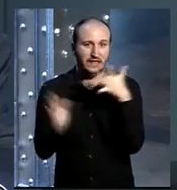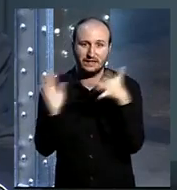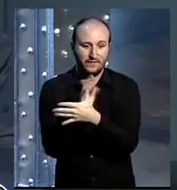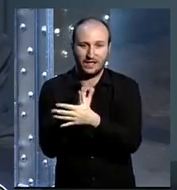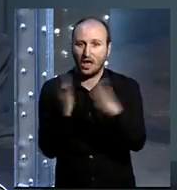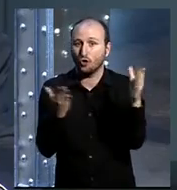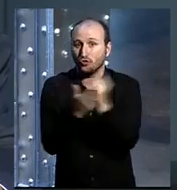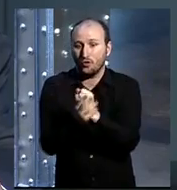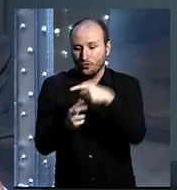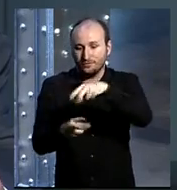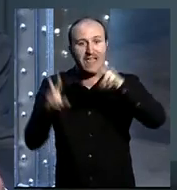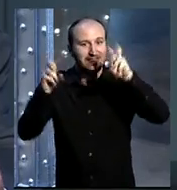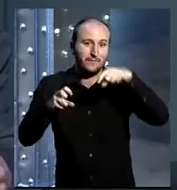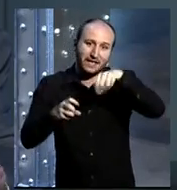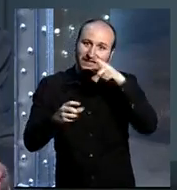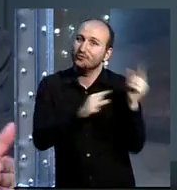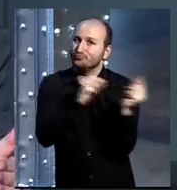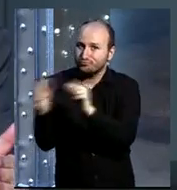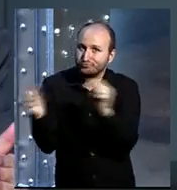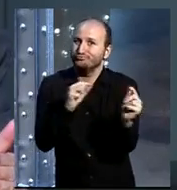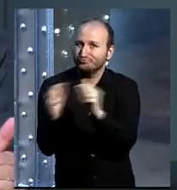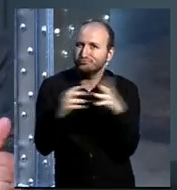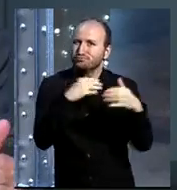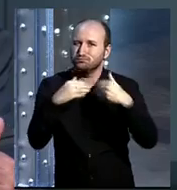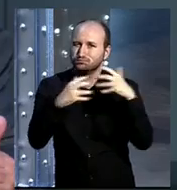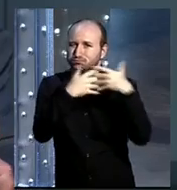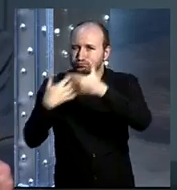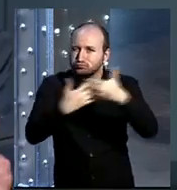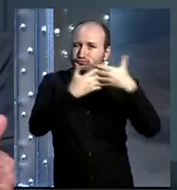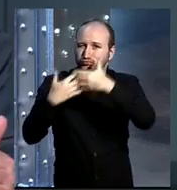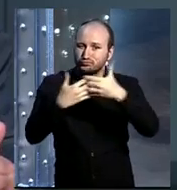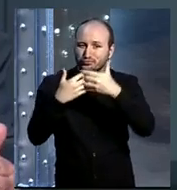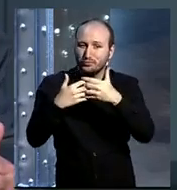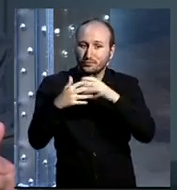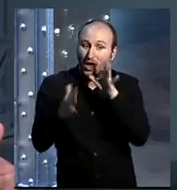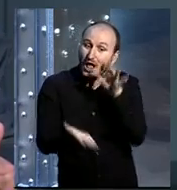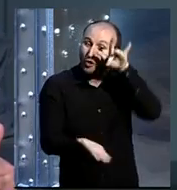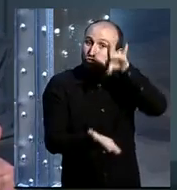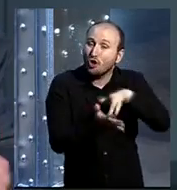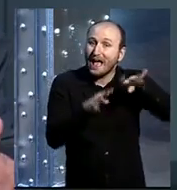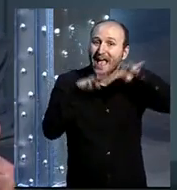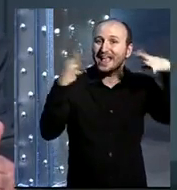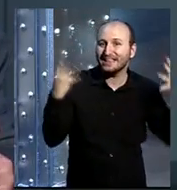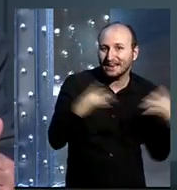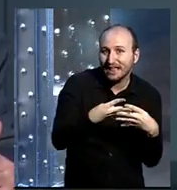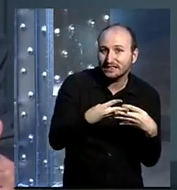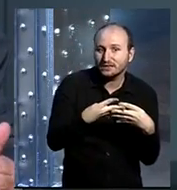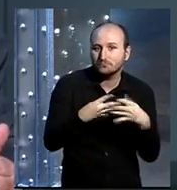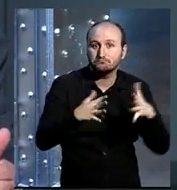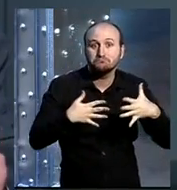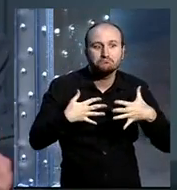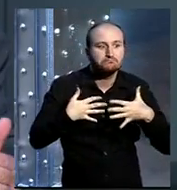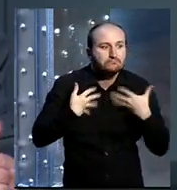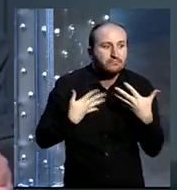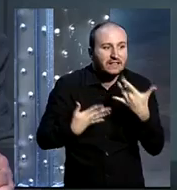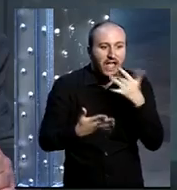un tema, digamos, conflictivo, y eso es lo característico, cuando llega a Internet, de repente pasa a ser un